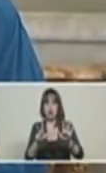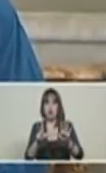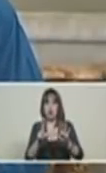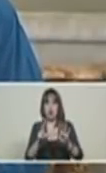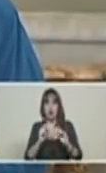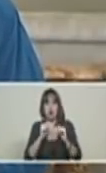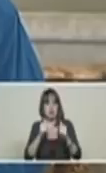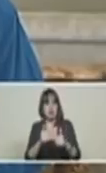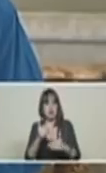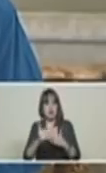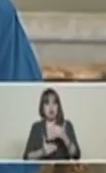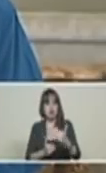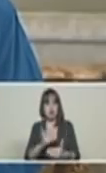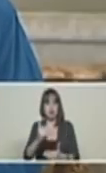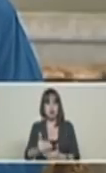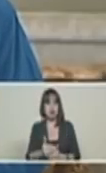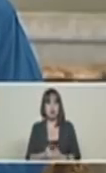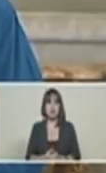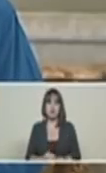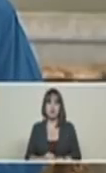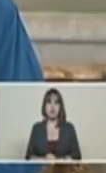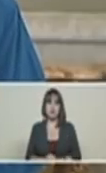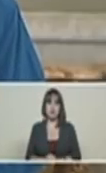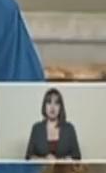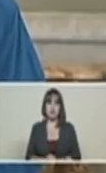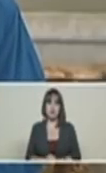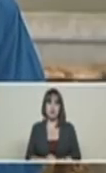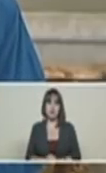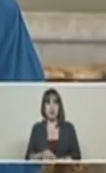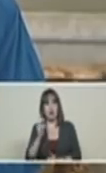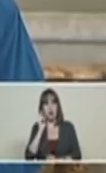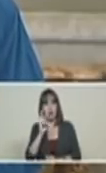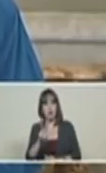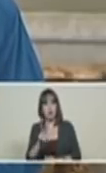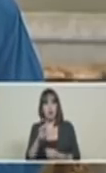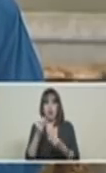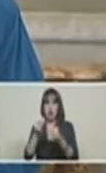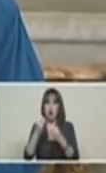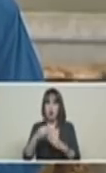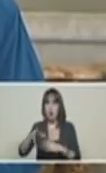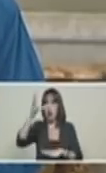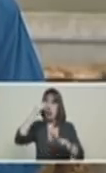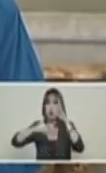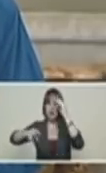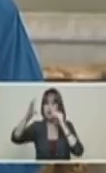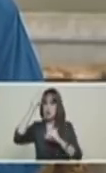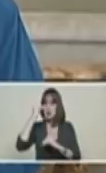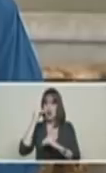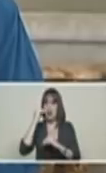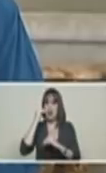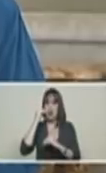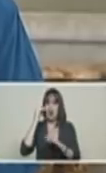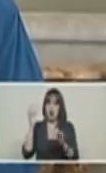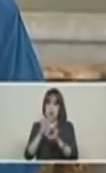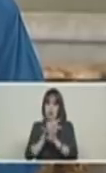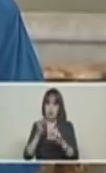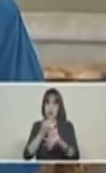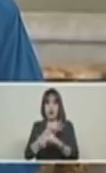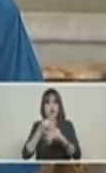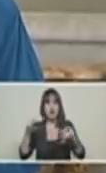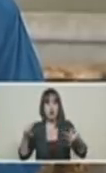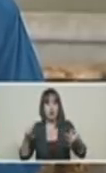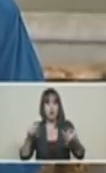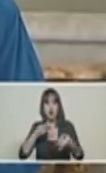que han vivido. Y estuve viendo cómo la perseverancia, el aprendizaje, el perfeccionamiento de todas las